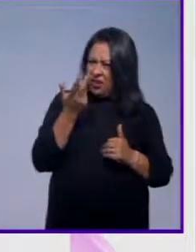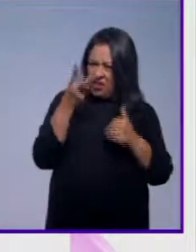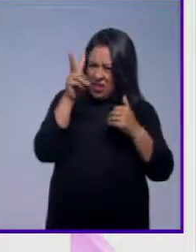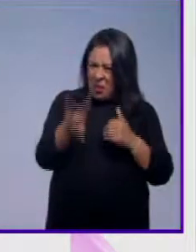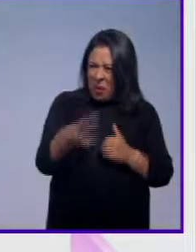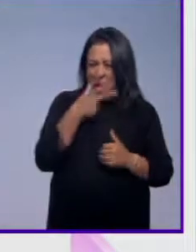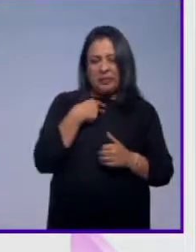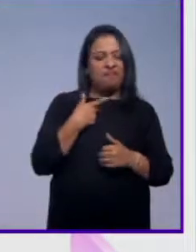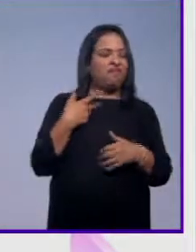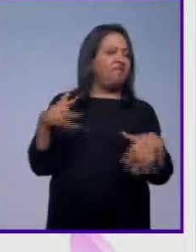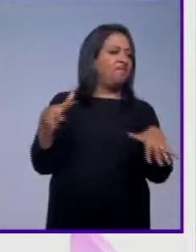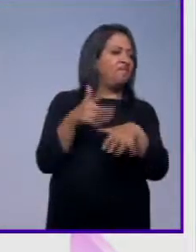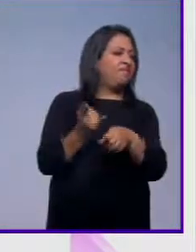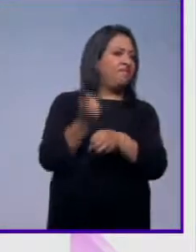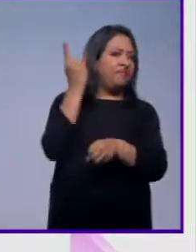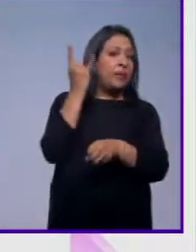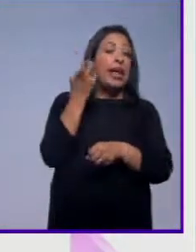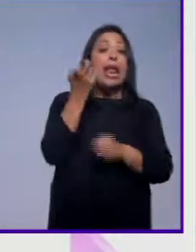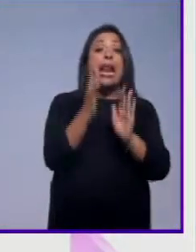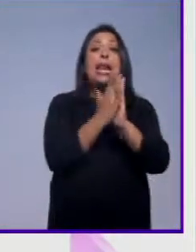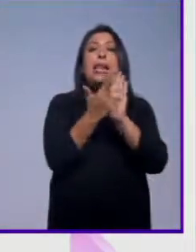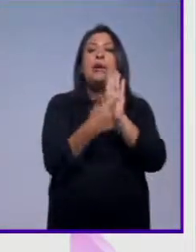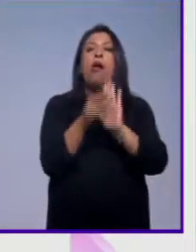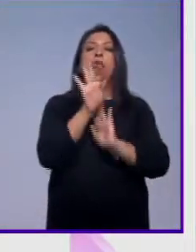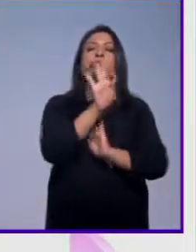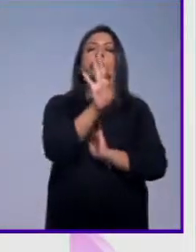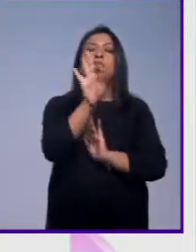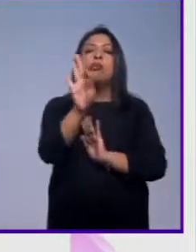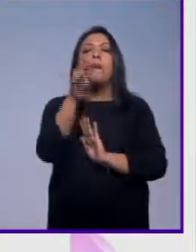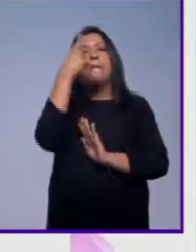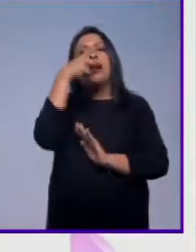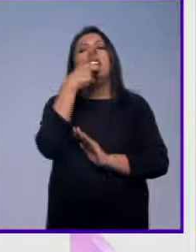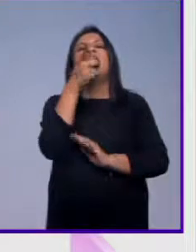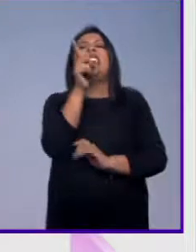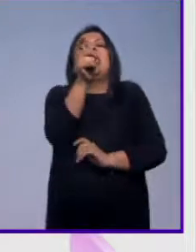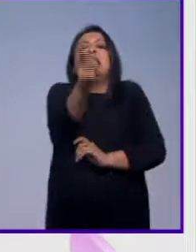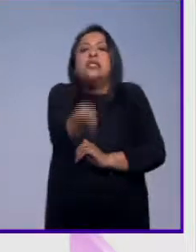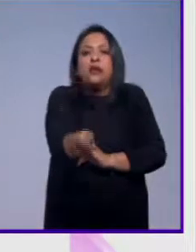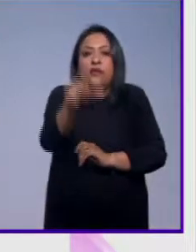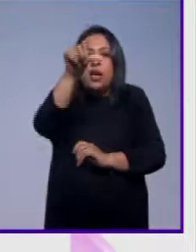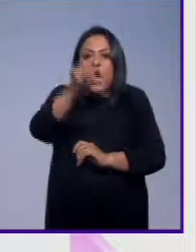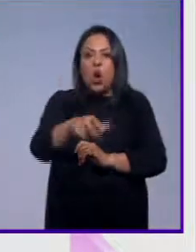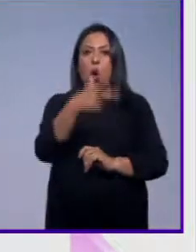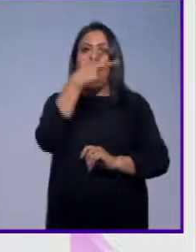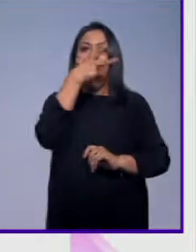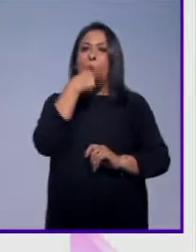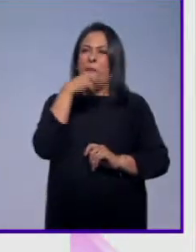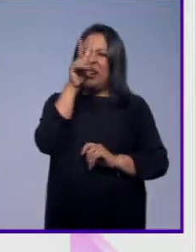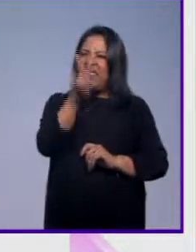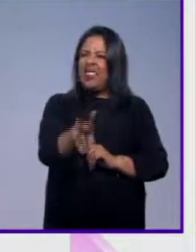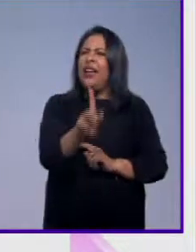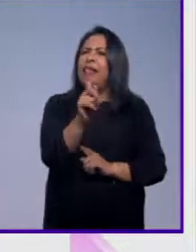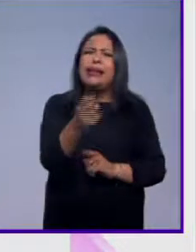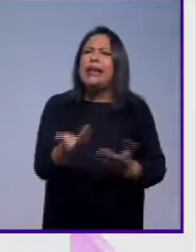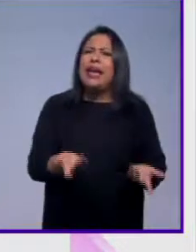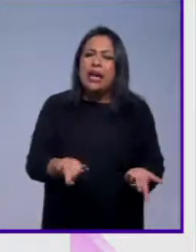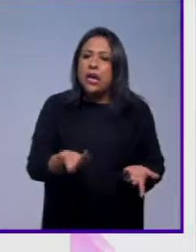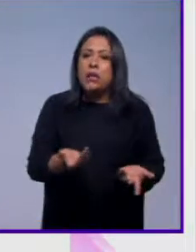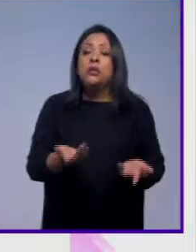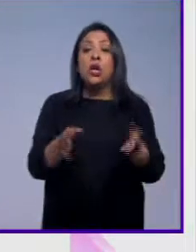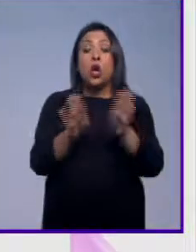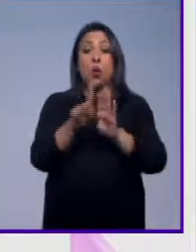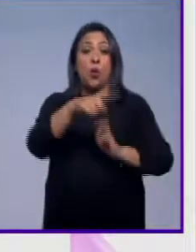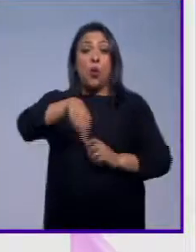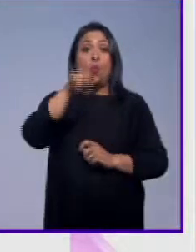hombre de verdad este libro es una provocación un poco para decir que significa en nuestros días ser un hombre de verdad qué